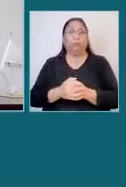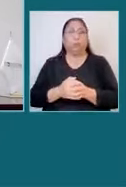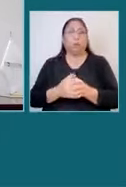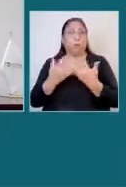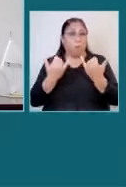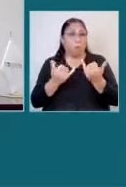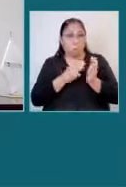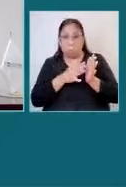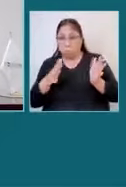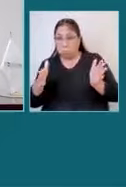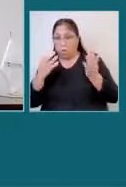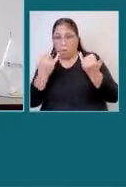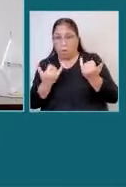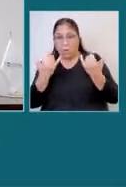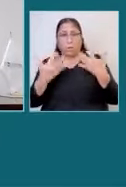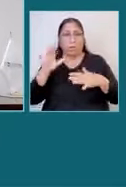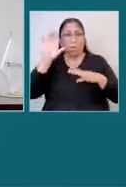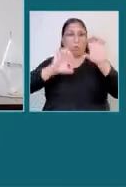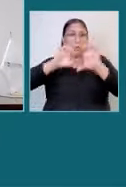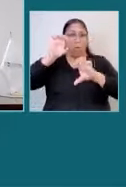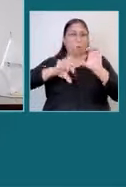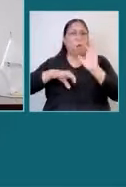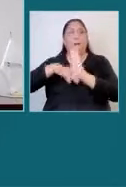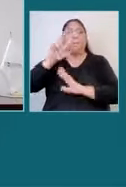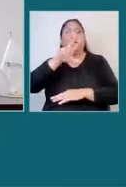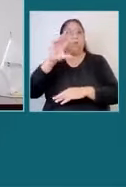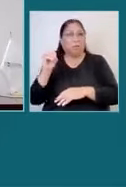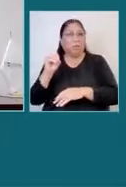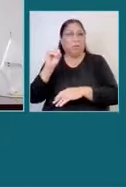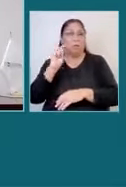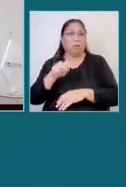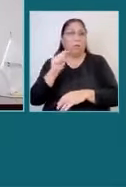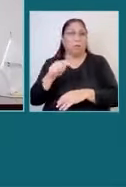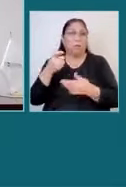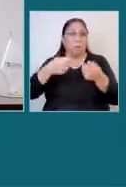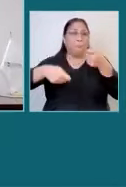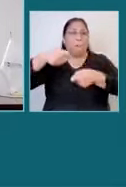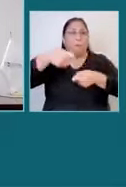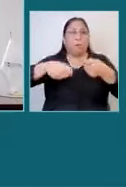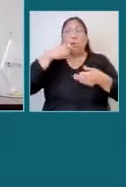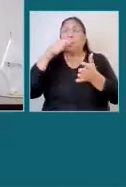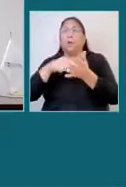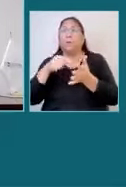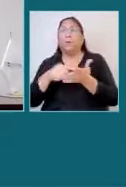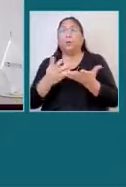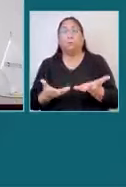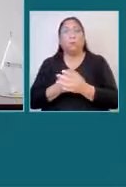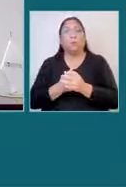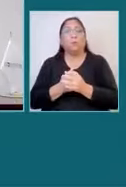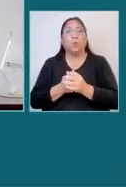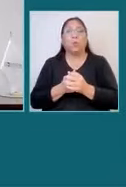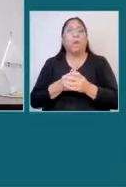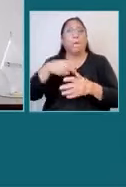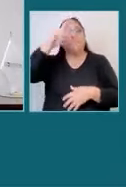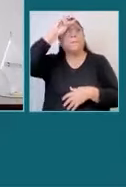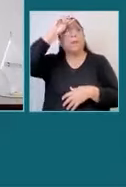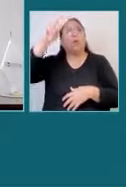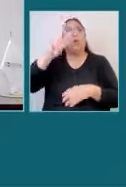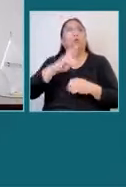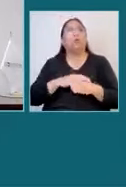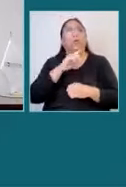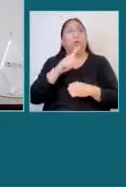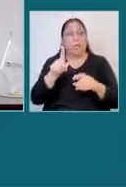fecha hemos evaluado a más de 30 fondos de venture capital, tanto peruanas